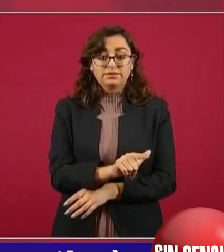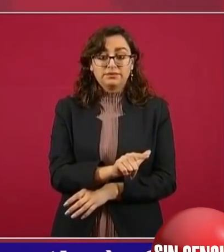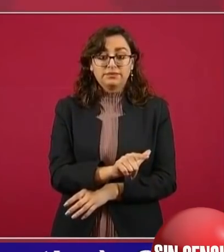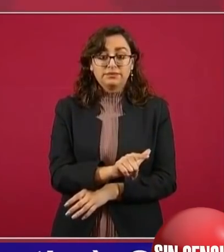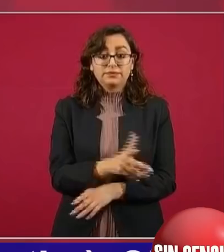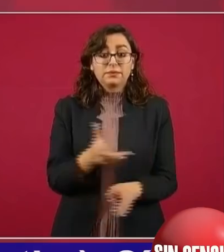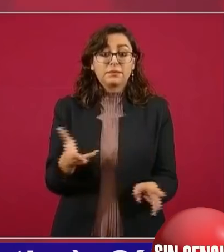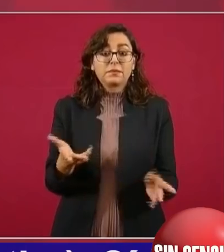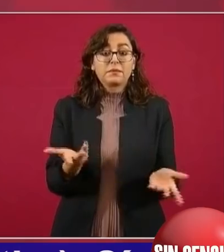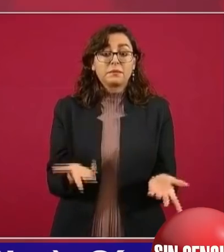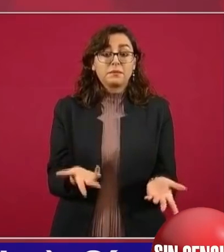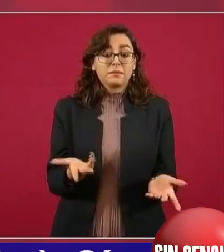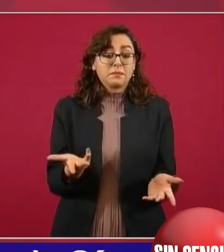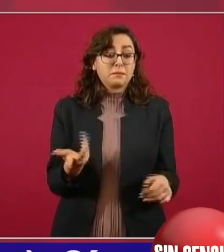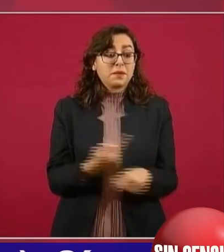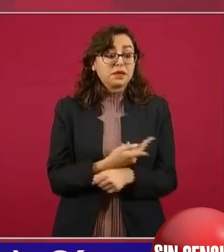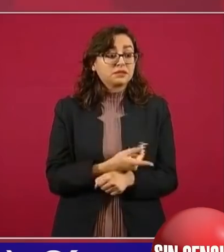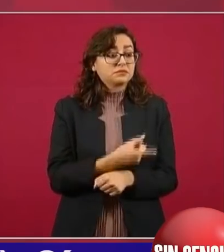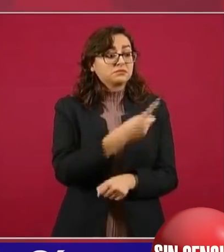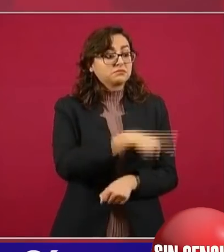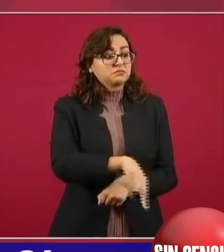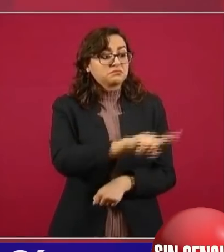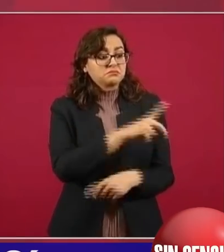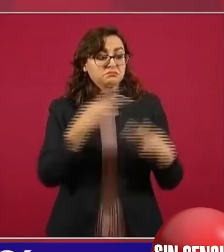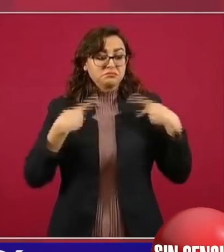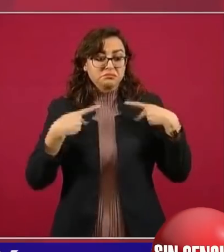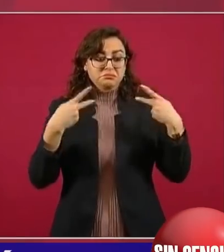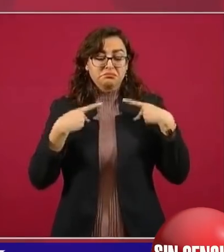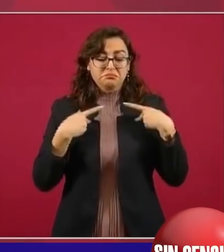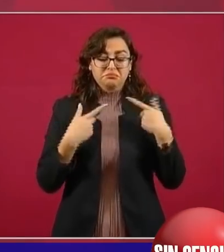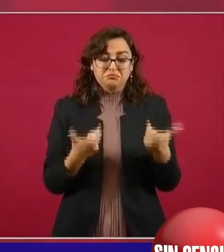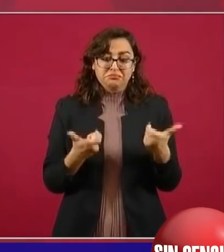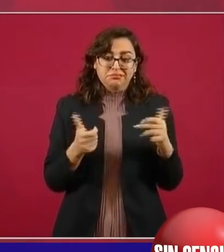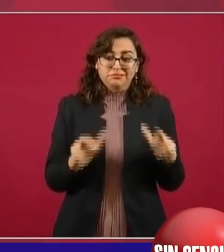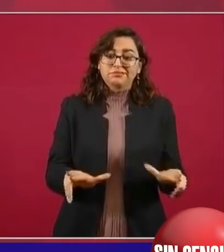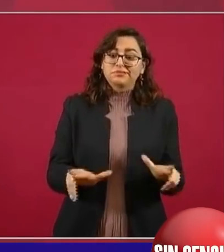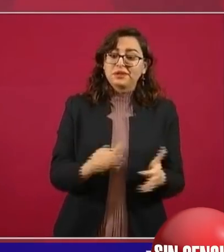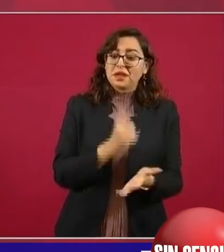los que mandaban no pagaban impuestos.